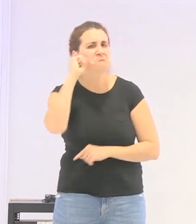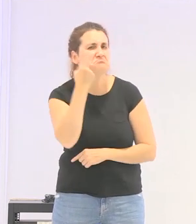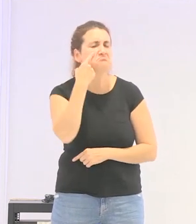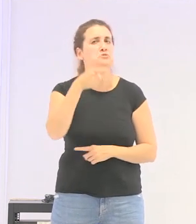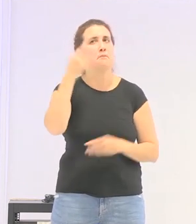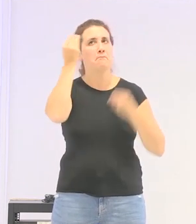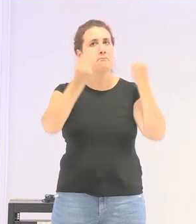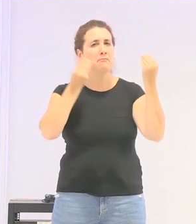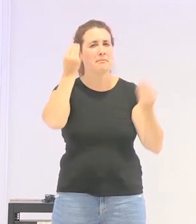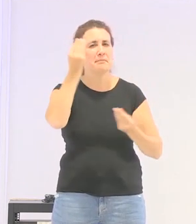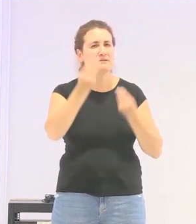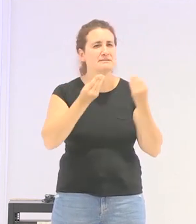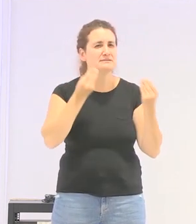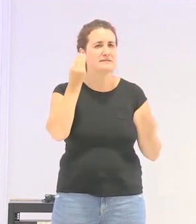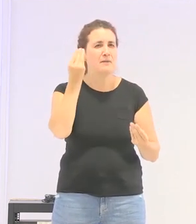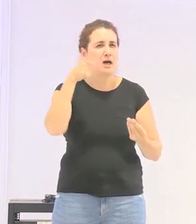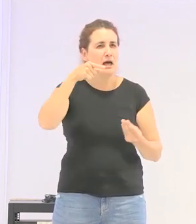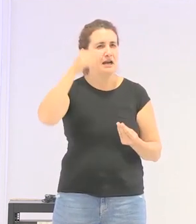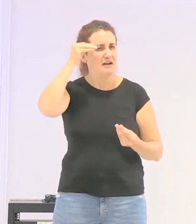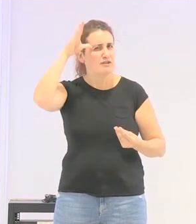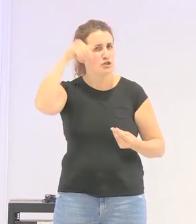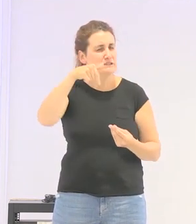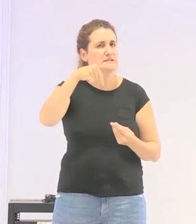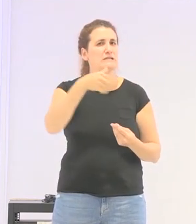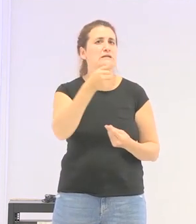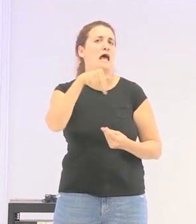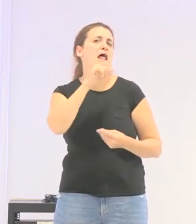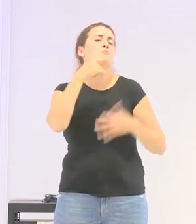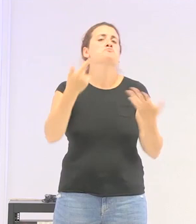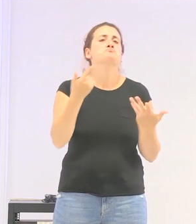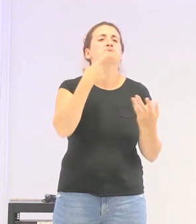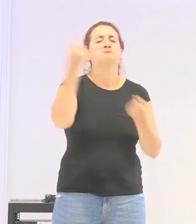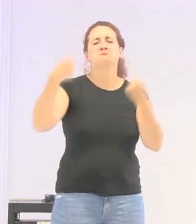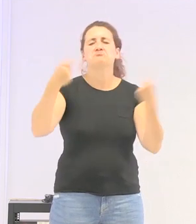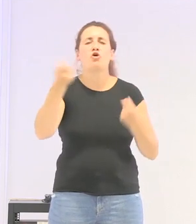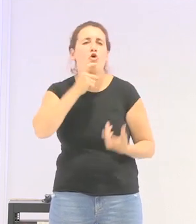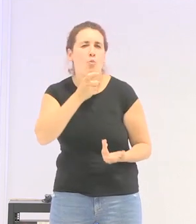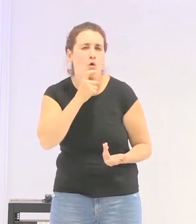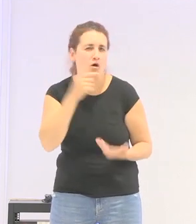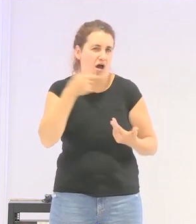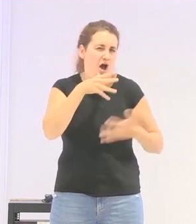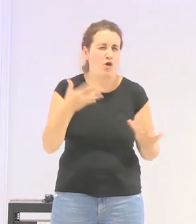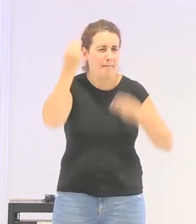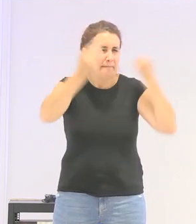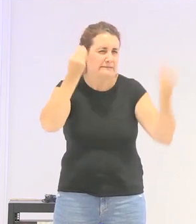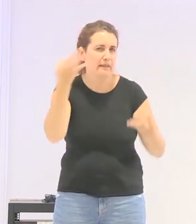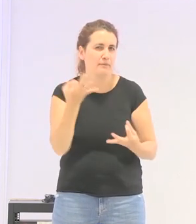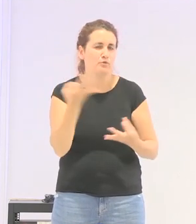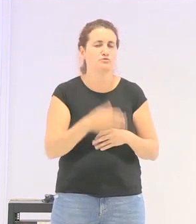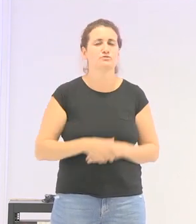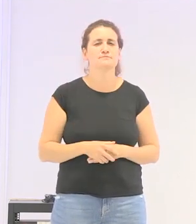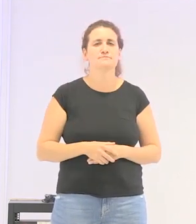pensaba a ver qué quedaría de estas reflexiones de Hannah Arendt y cómo se podrían traer a día de hoy. Luego, obviamente, al